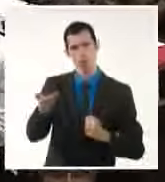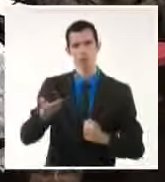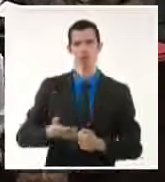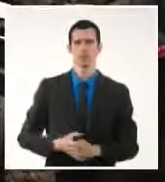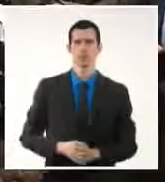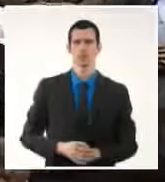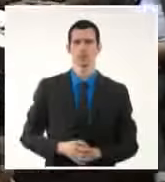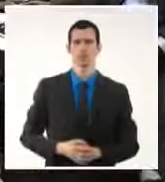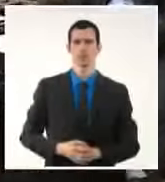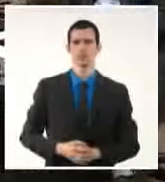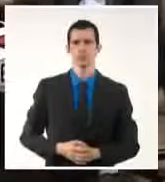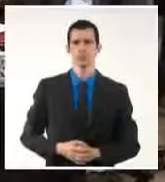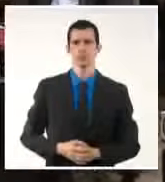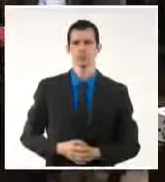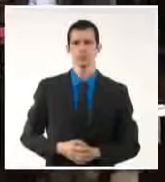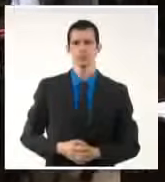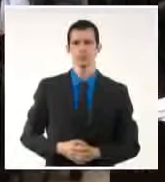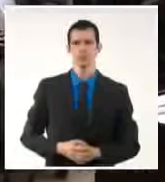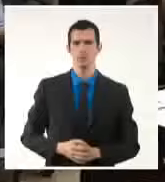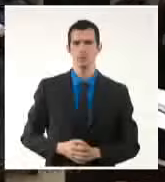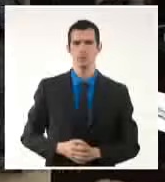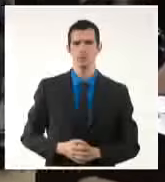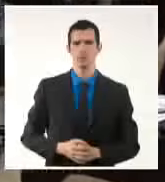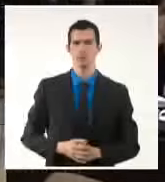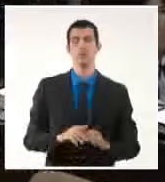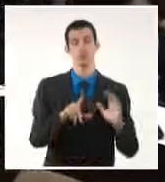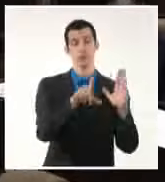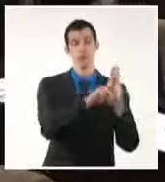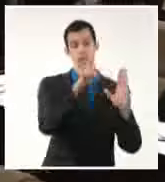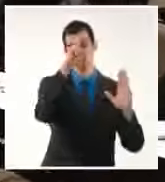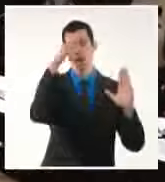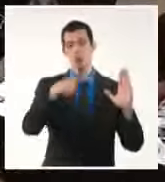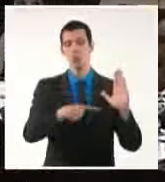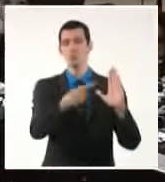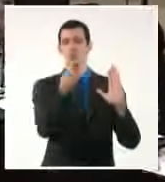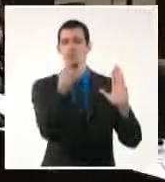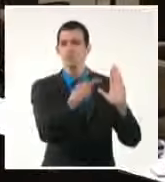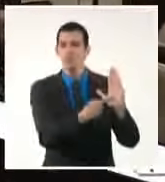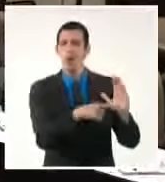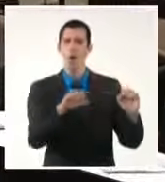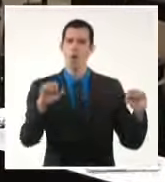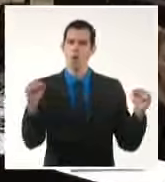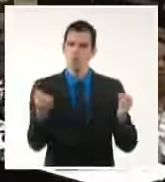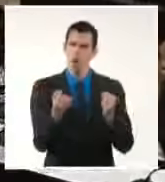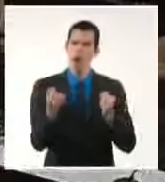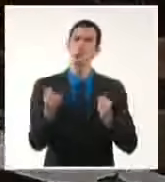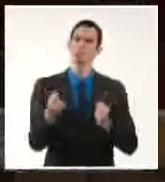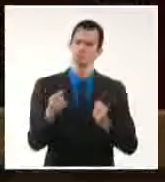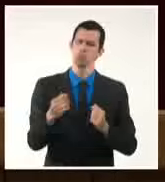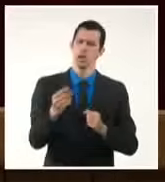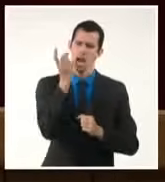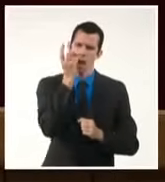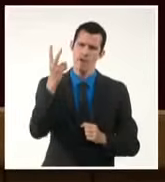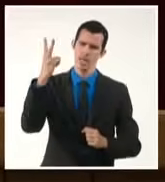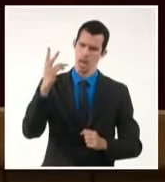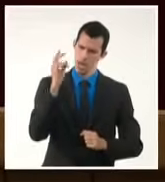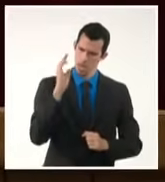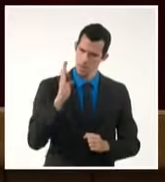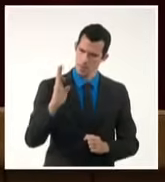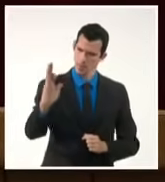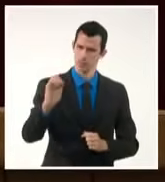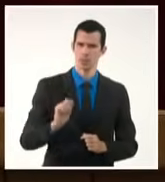dignidad humana como valor supremo, así como el derecho a la vida, a la integridad física y moral, a la